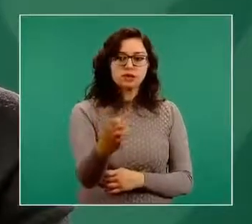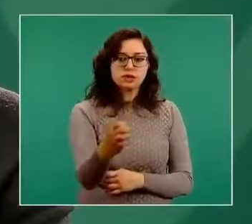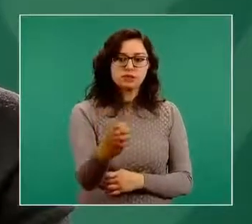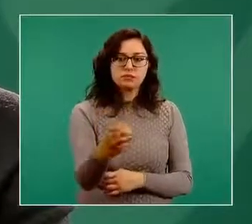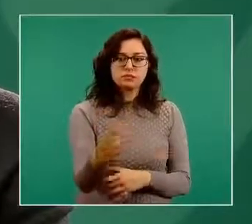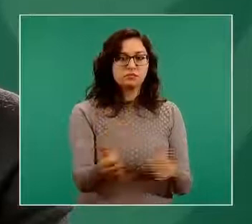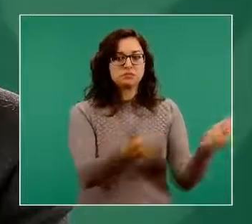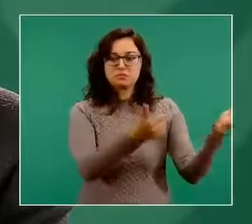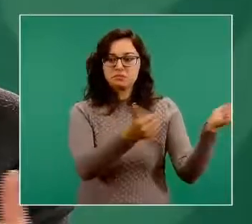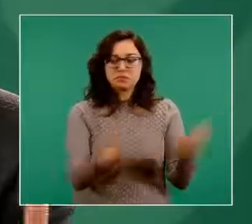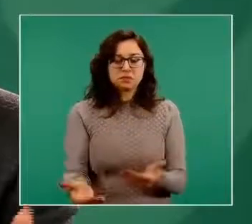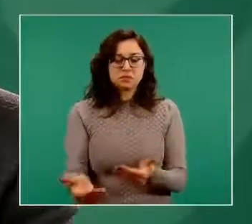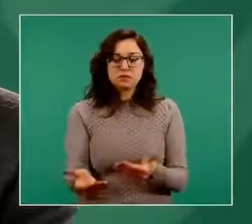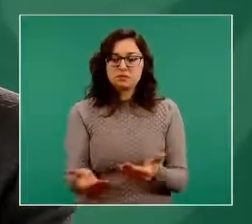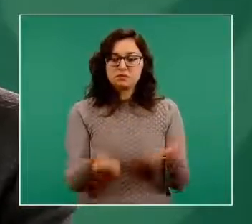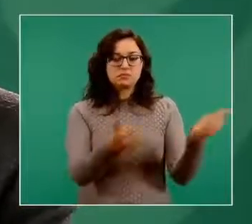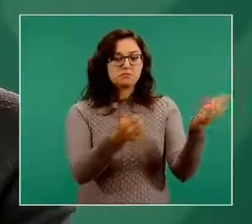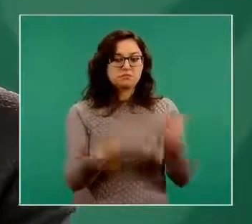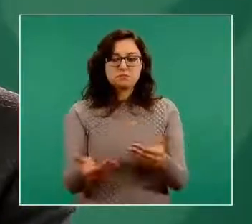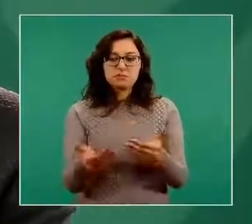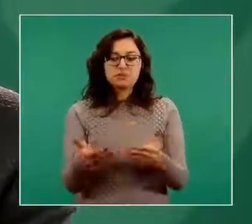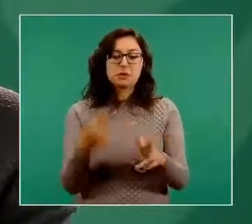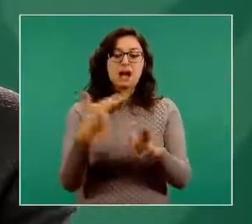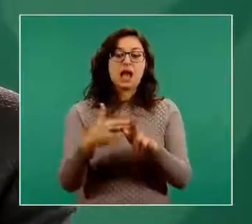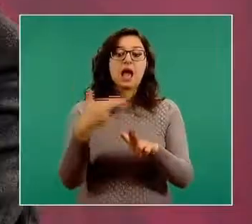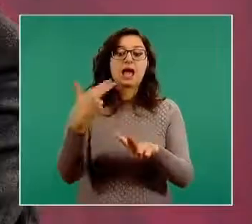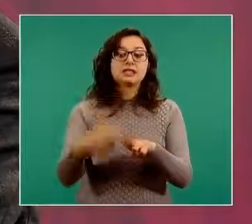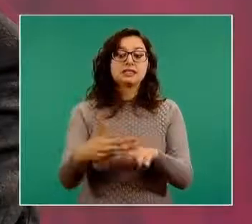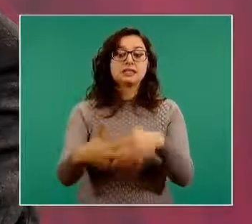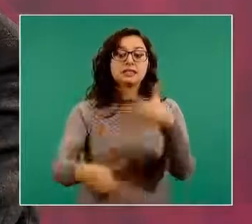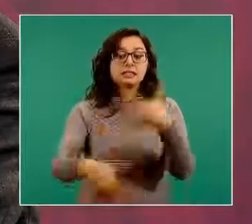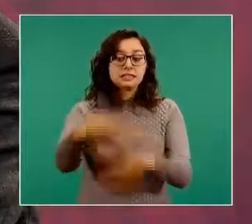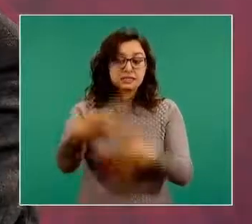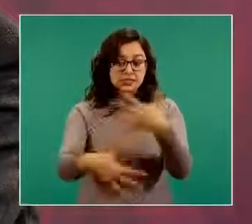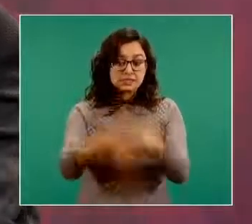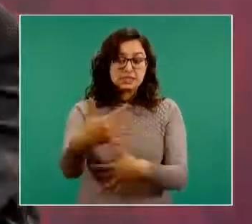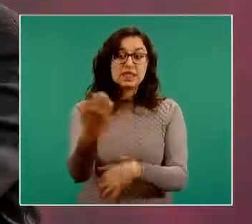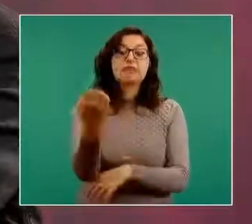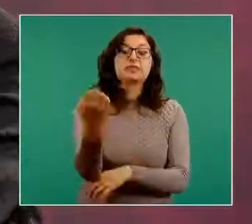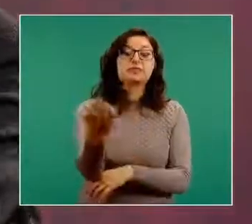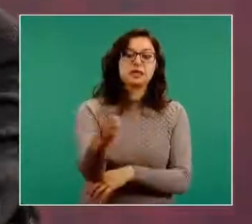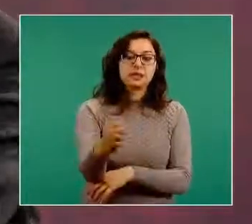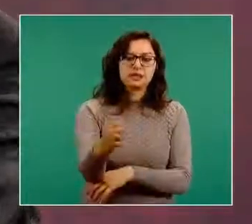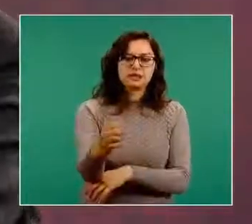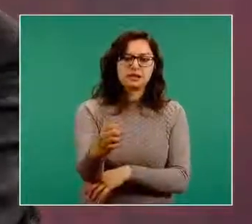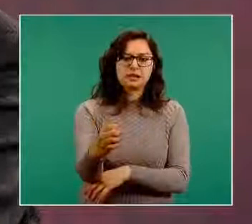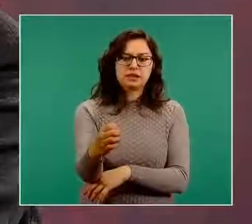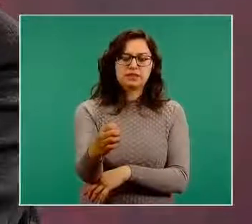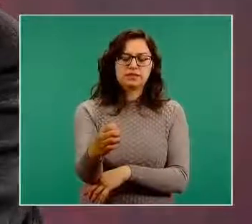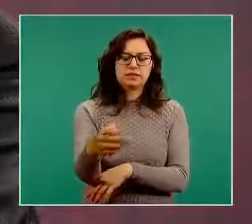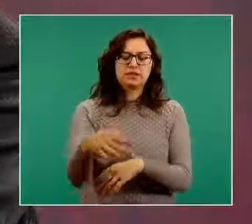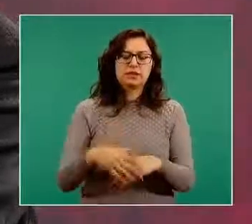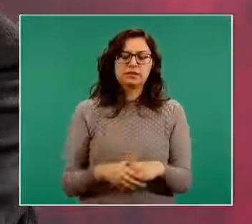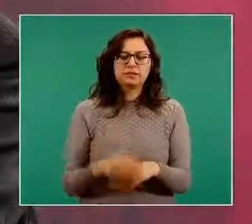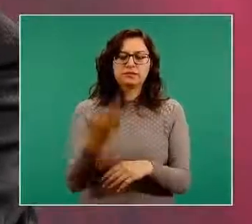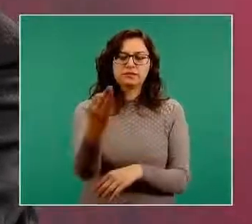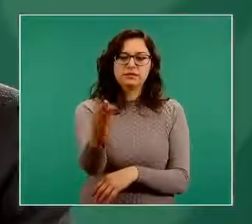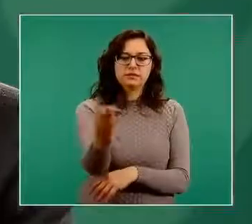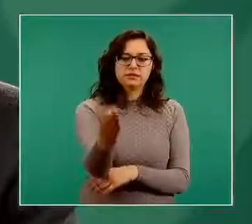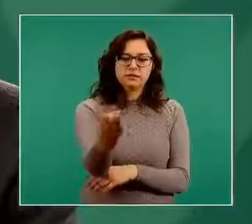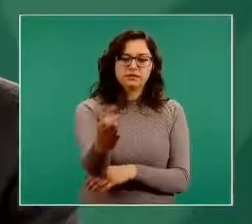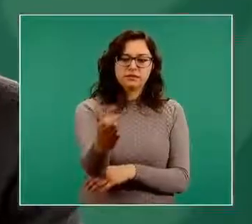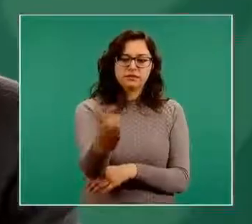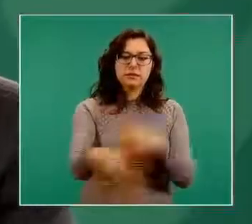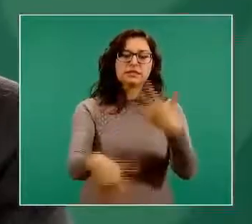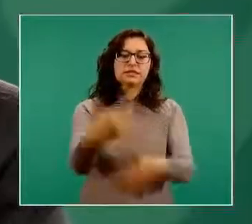no llegarán y llegarán el 15 de enero, pero hay una reposición, no perdemos, febrero, 15